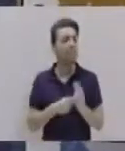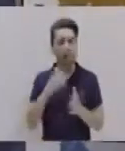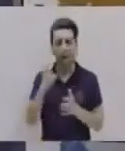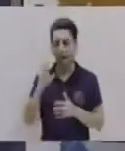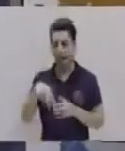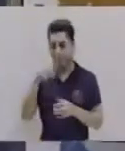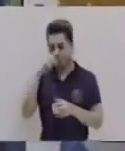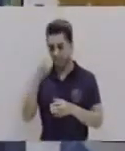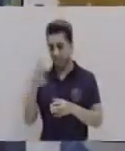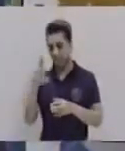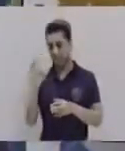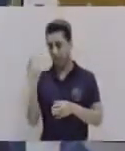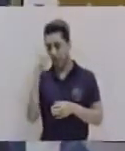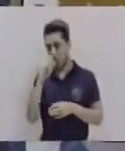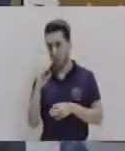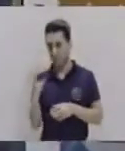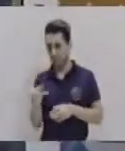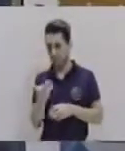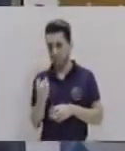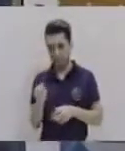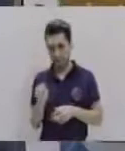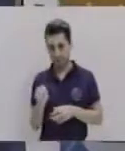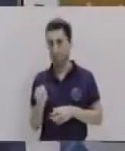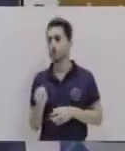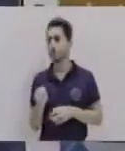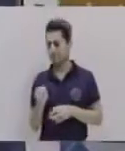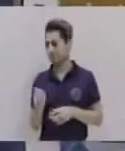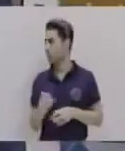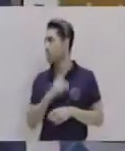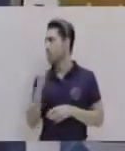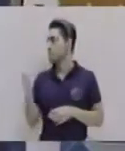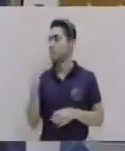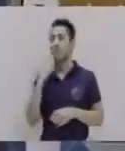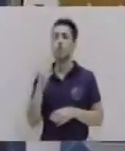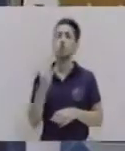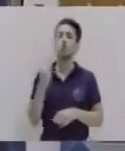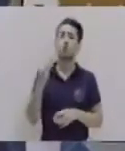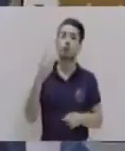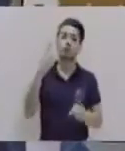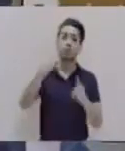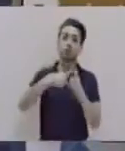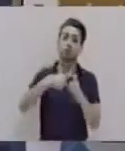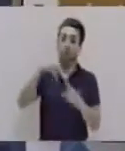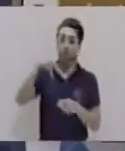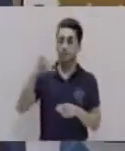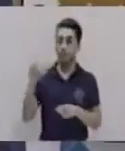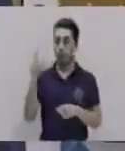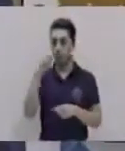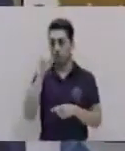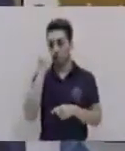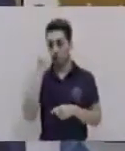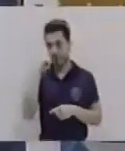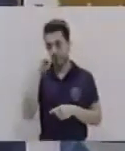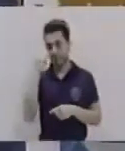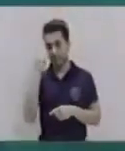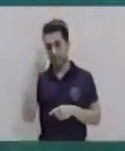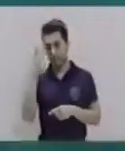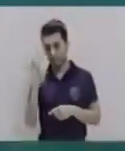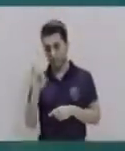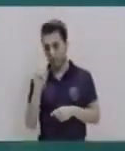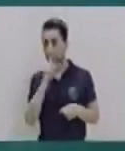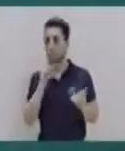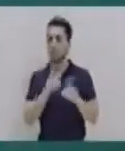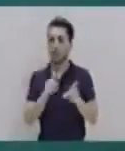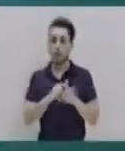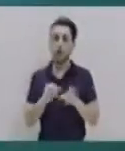un decimal. Ok, ¿has escuchado de los positivos? Sí. Y me imagino que también has escuchado de los negativos. También.